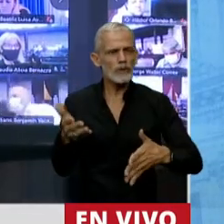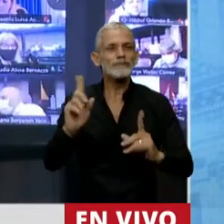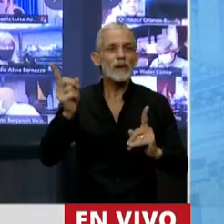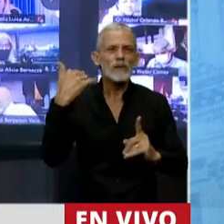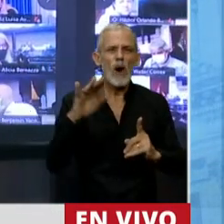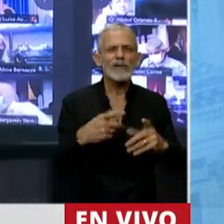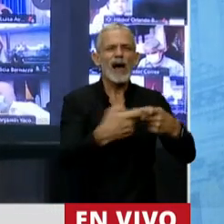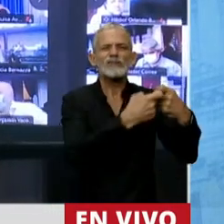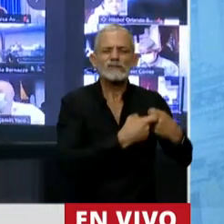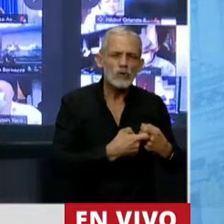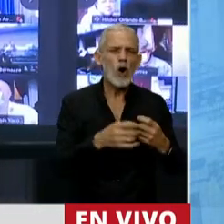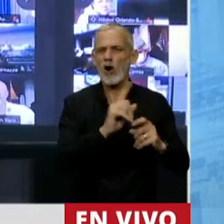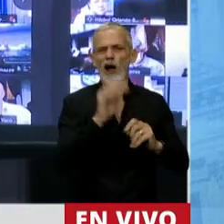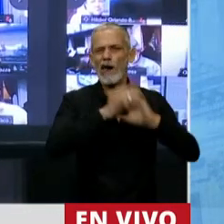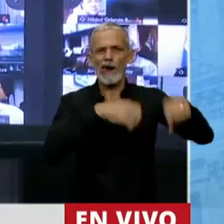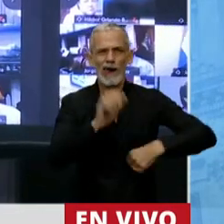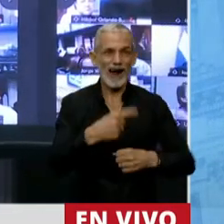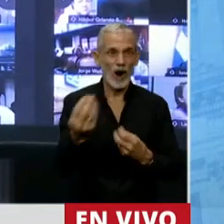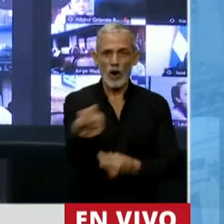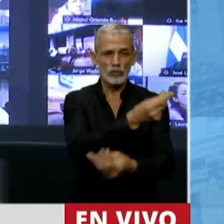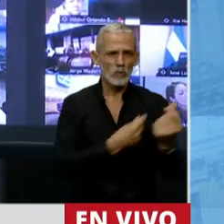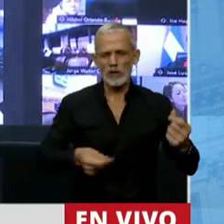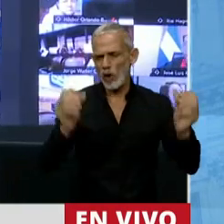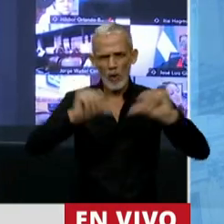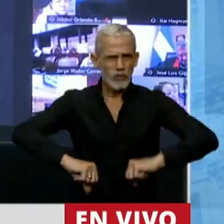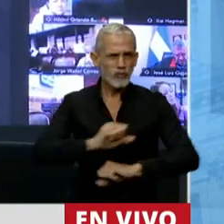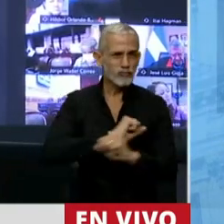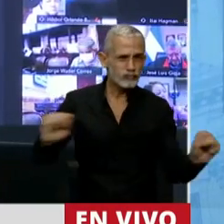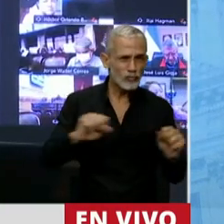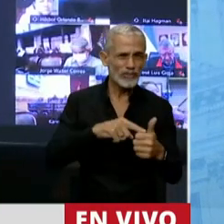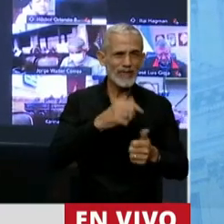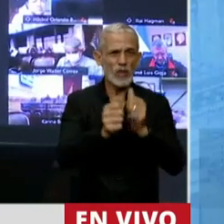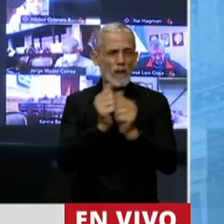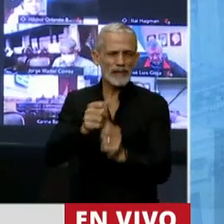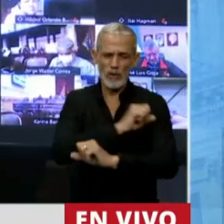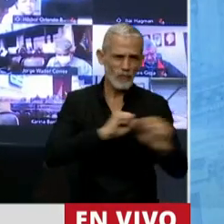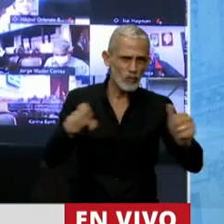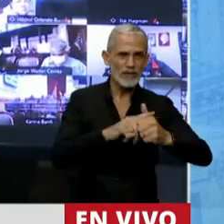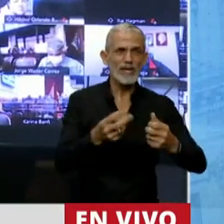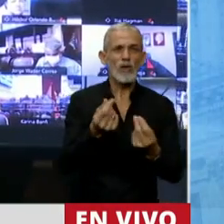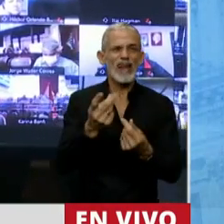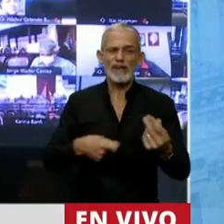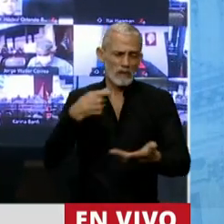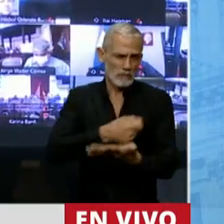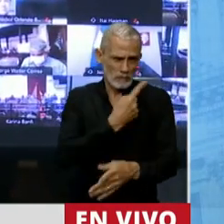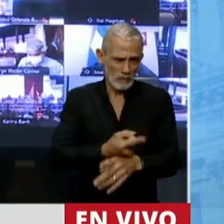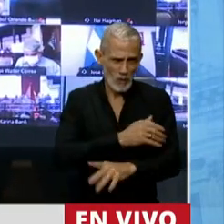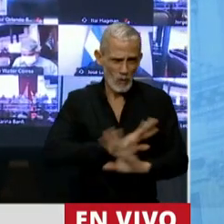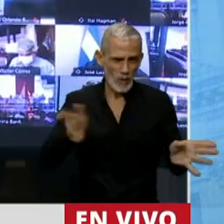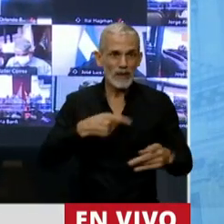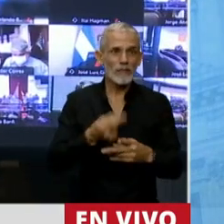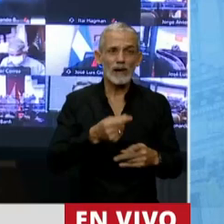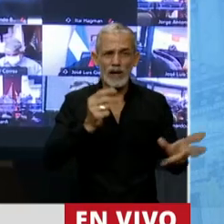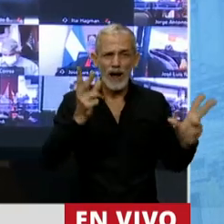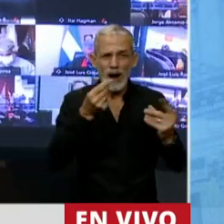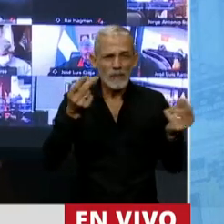sector cooperativo, tiraron a la basura a los consumidores, fundieron la industria y la producción porque las tarifas se hicieron impagables. Cuando ya no hubo más dinero